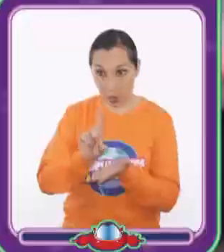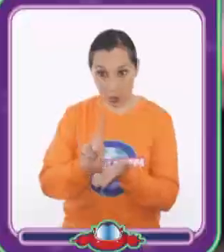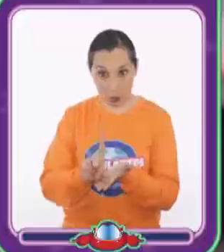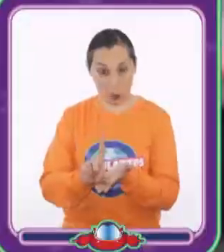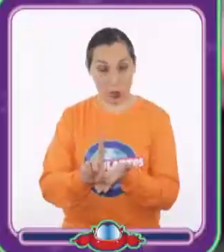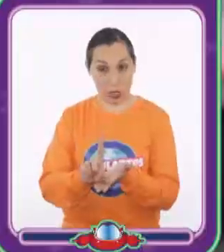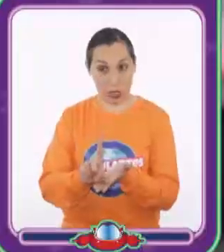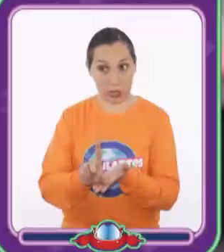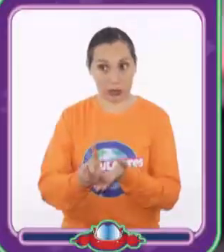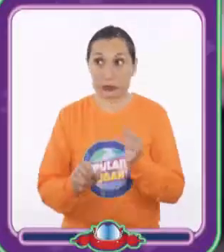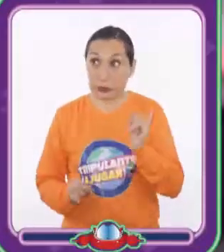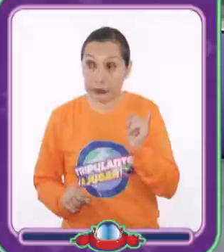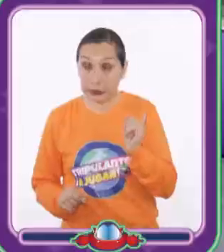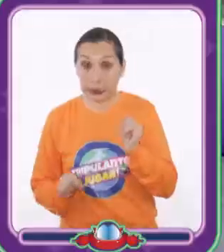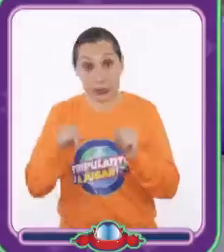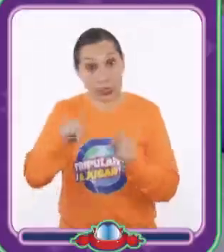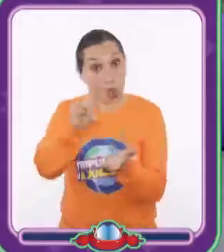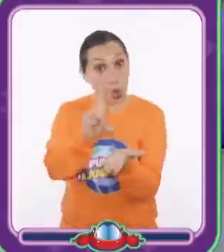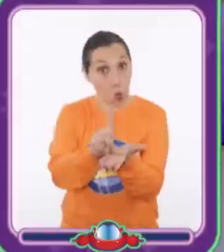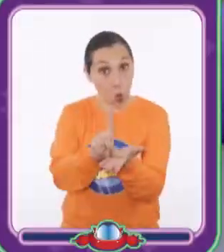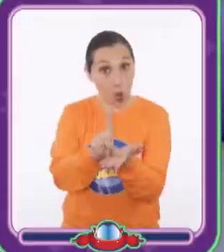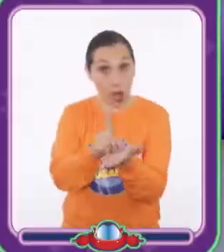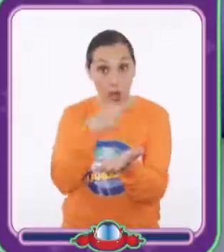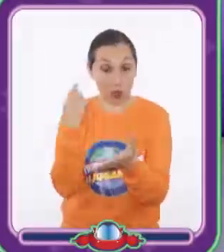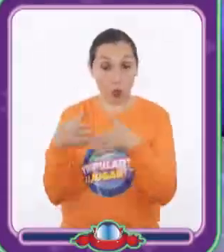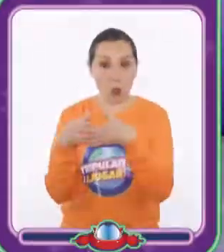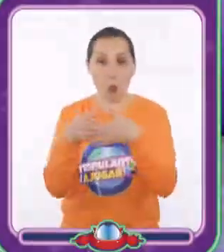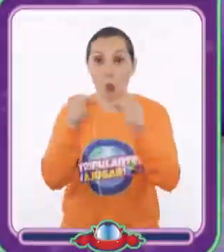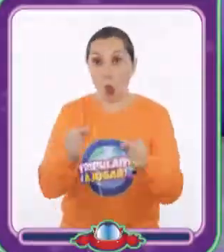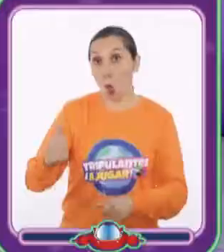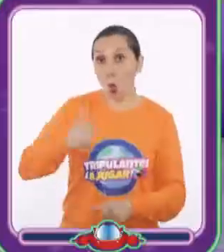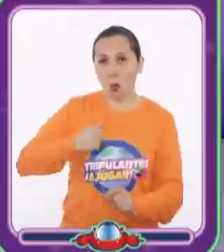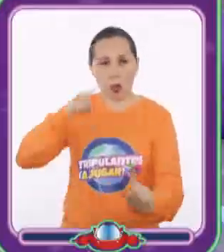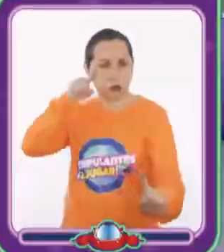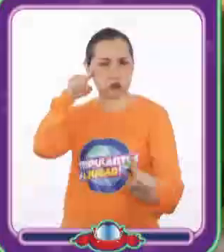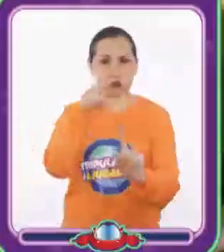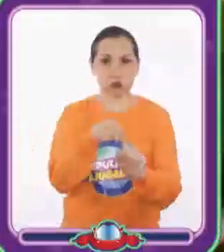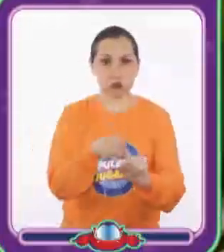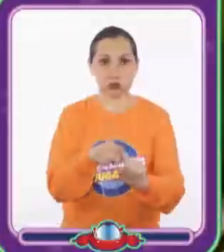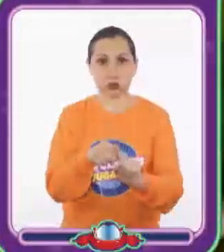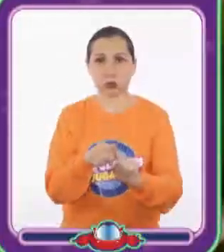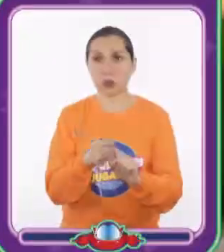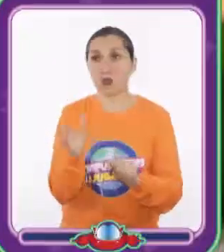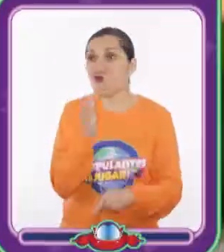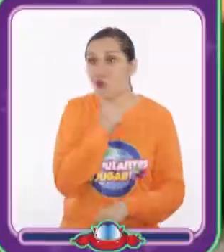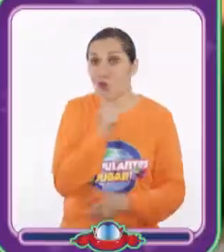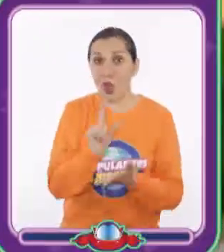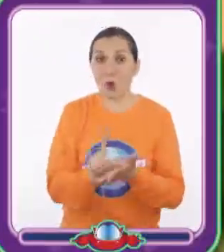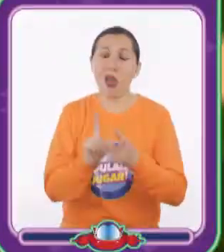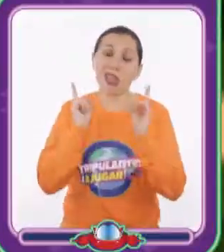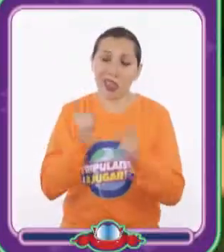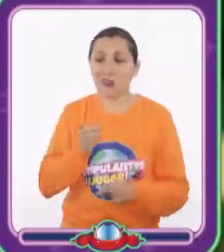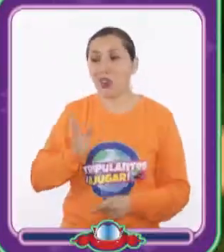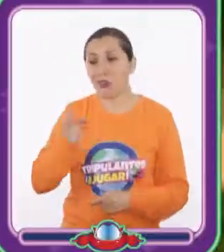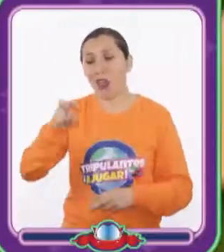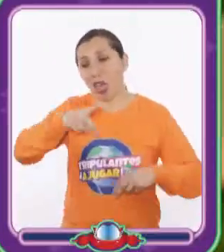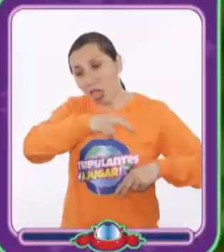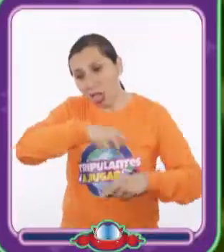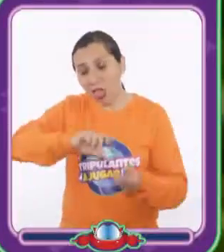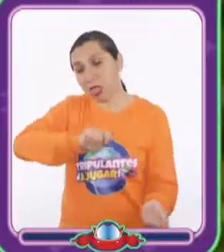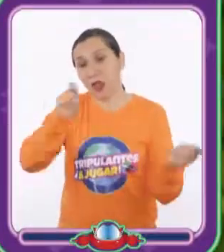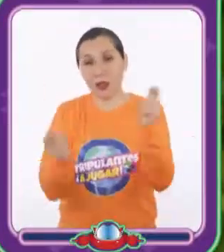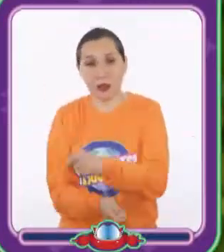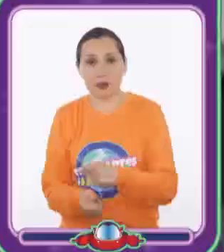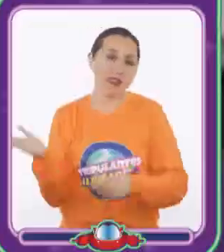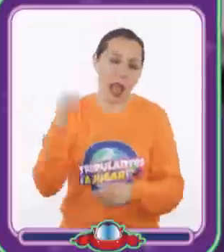¿Estará aquí, tripulación? Si aquí está el destino, tripulación, vamos a poder cumplir nuestra misión. Sí. Si no está el destino, tendremos que seguir